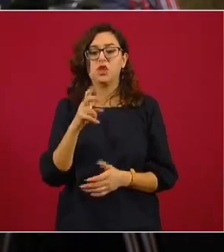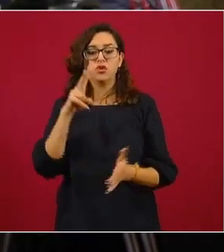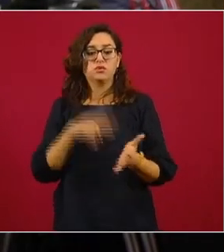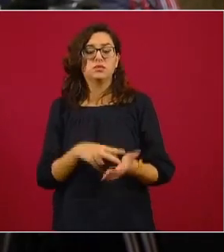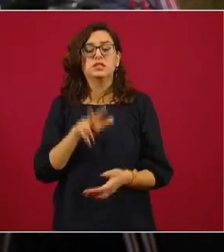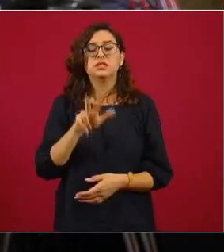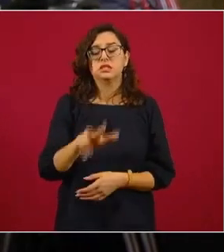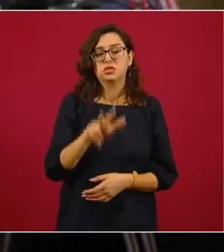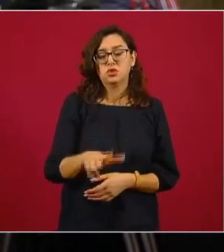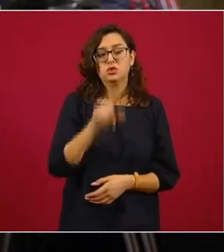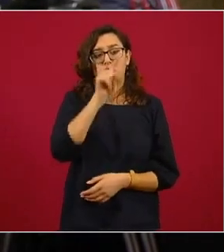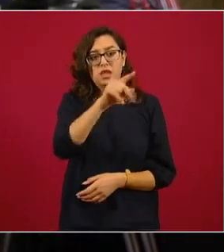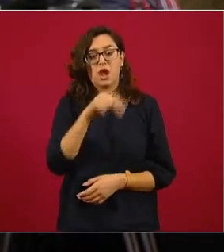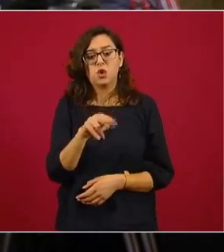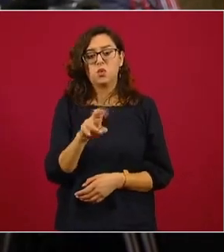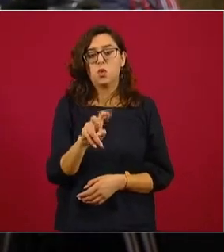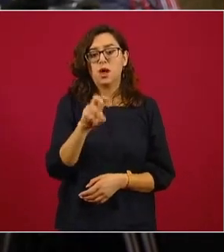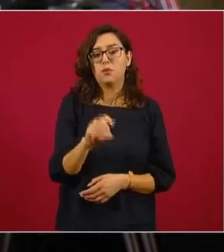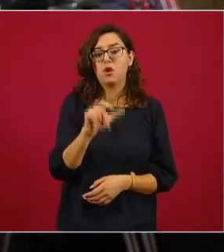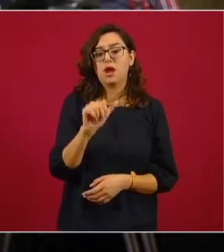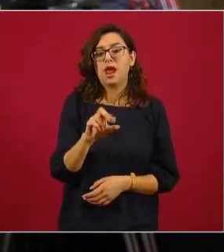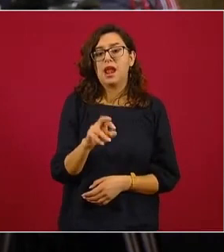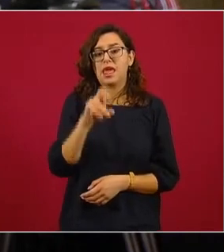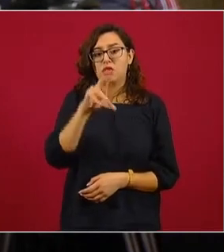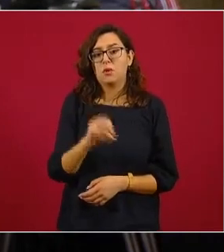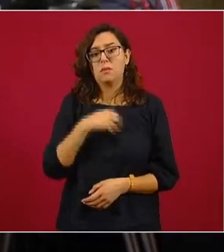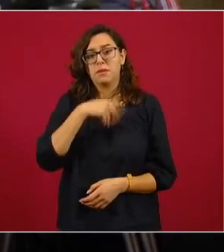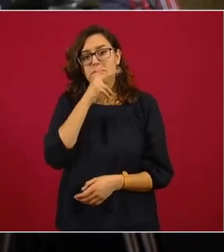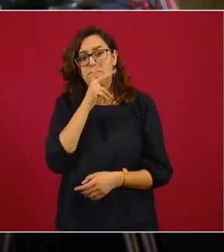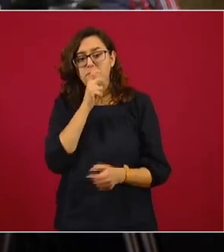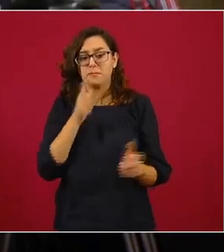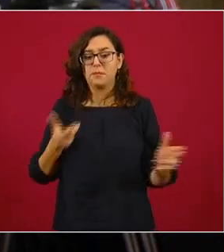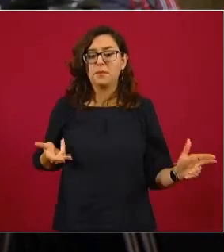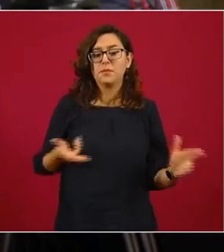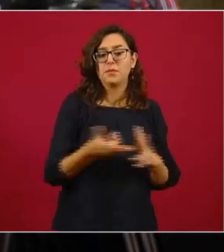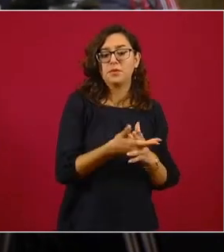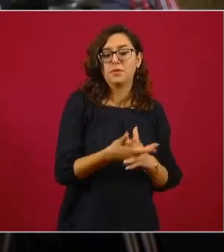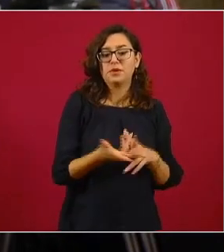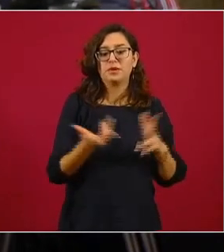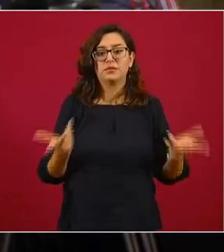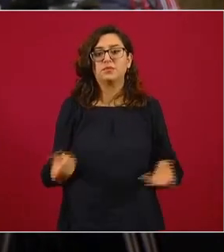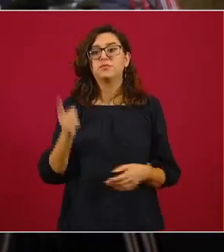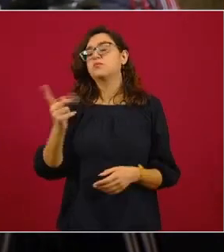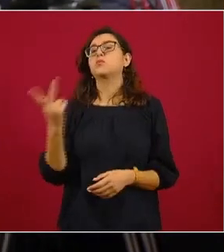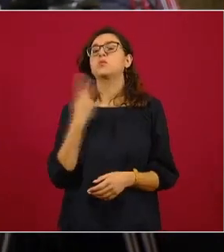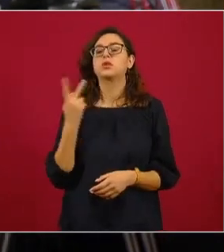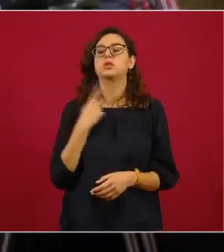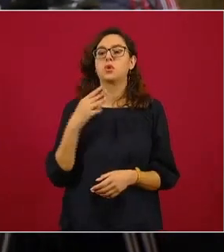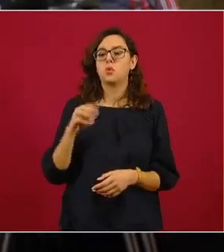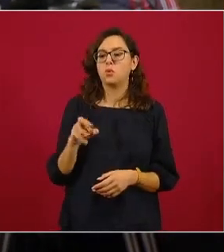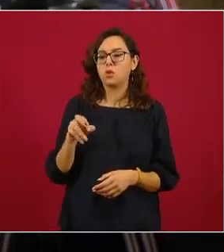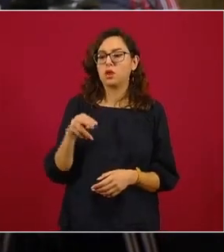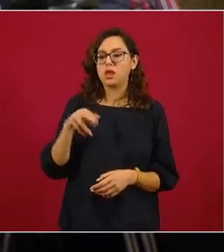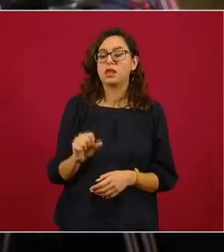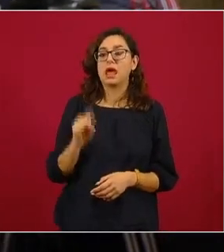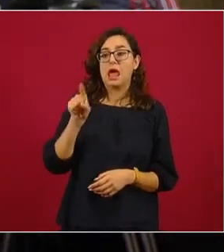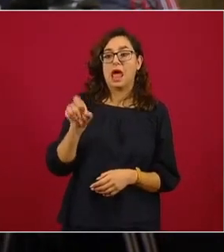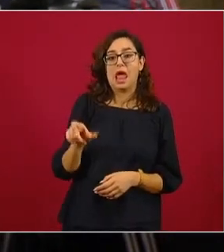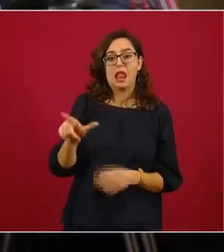y cuyo asesinato ha sido altamente politizado tanto a nivel nacional como estatal por tratarse de un político de Morena, el presunto asesino,